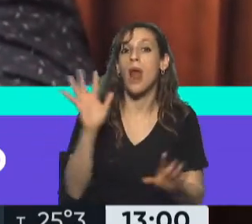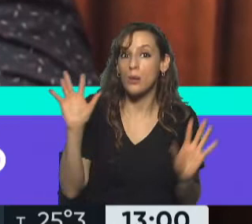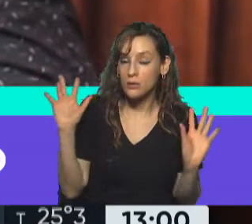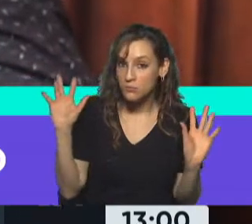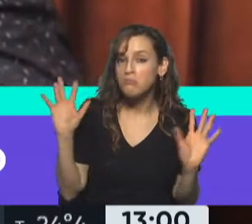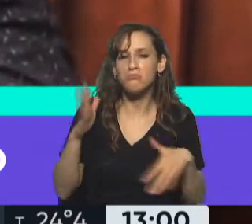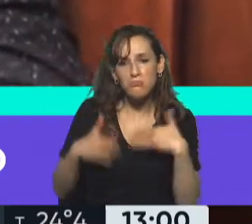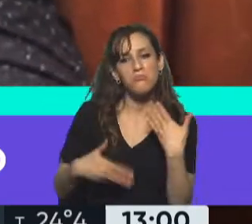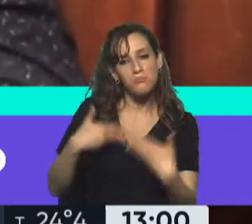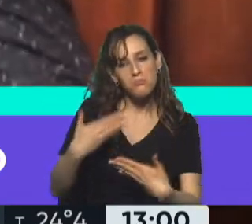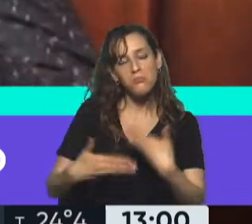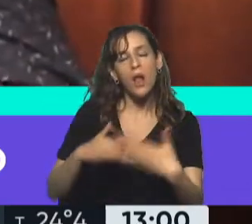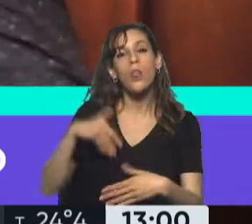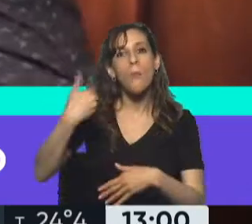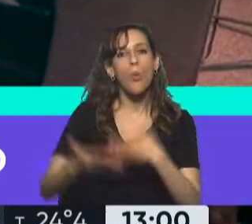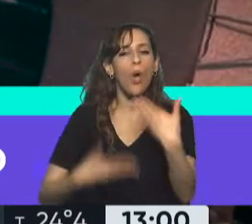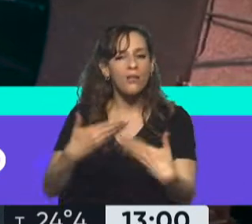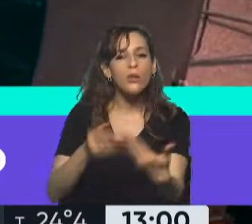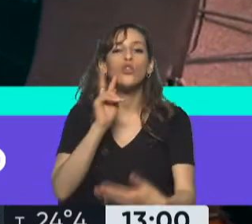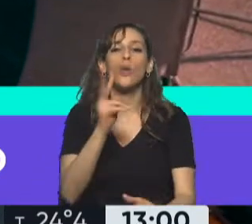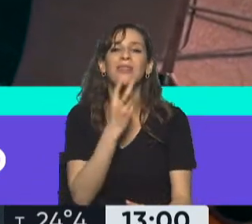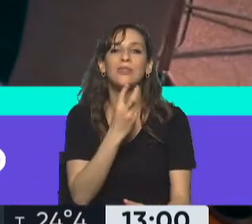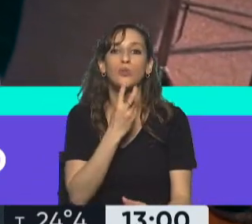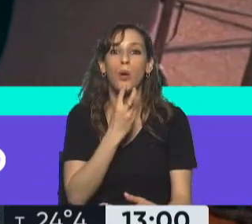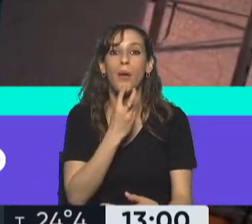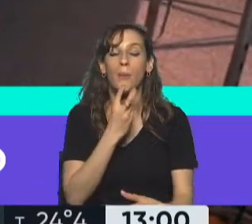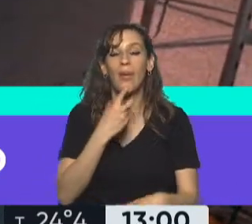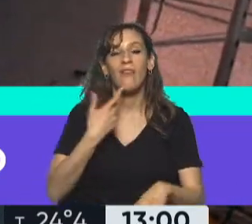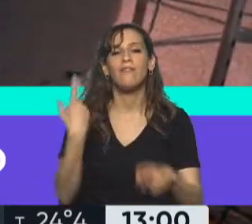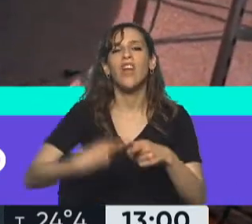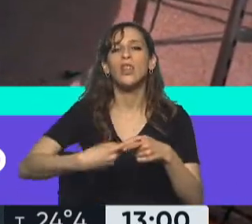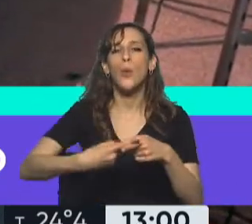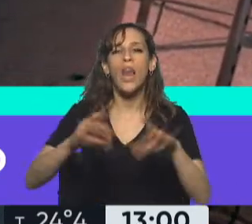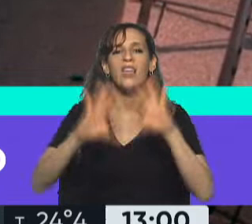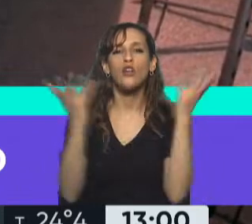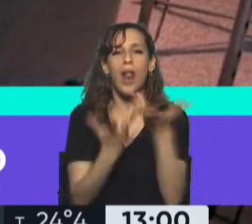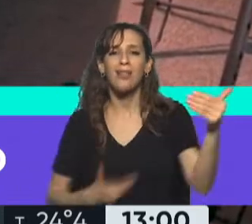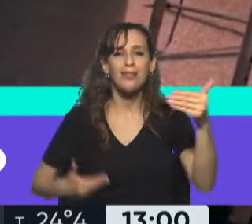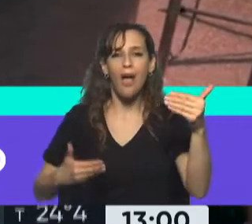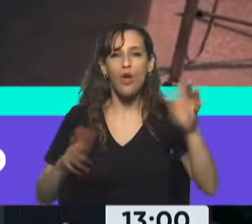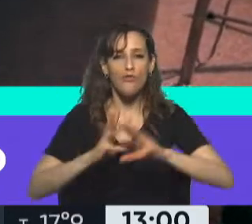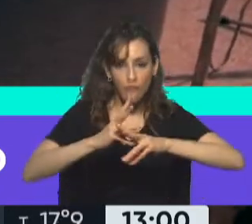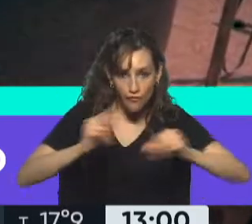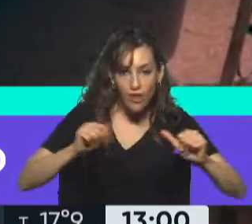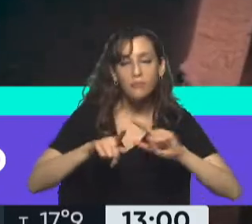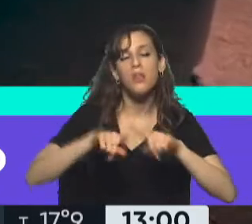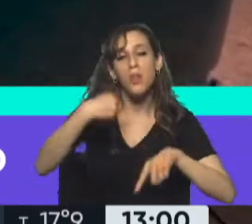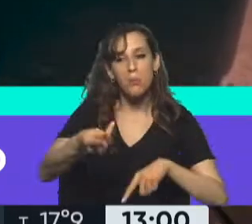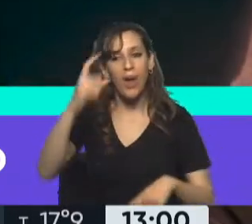bueno, después cerramos la edición 2019 del Festival Internacional de Tango y lo grabamos en enero del